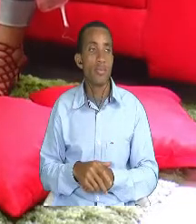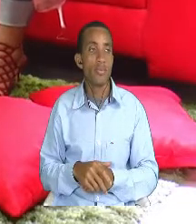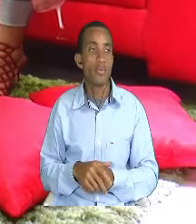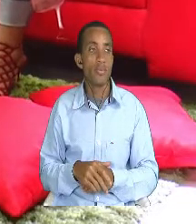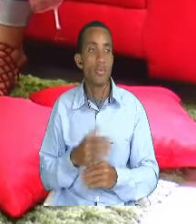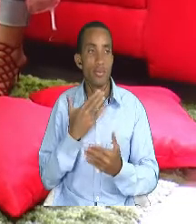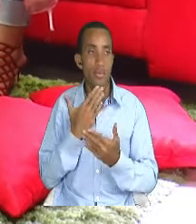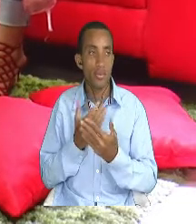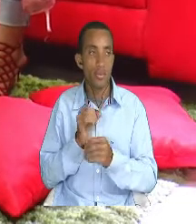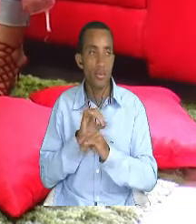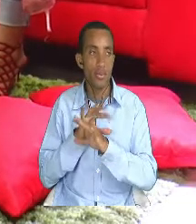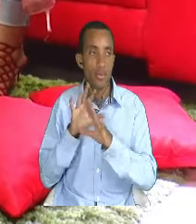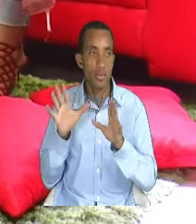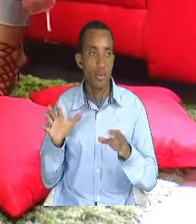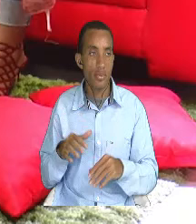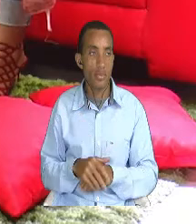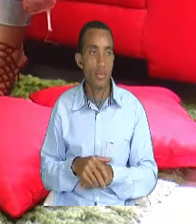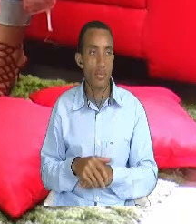todos.